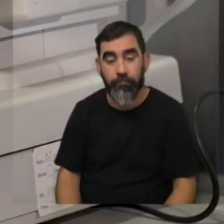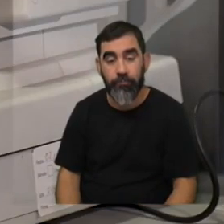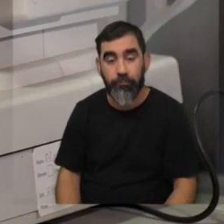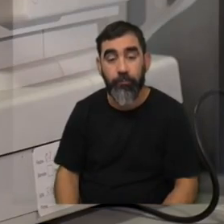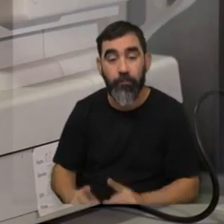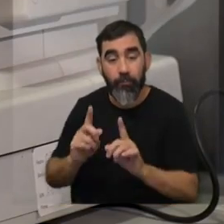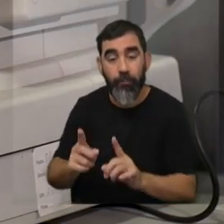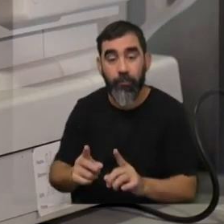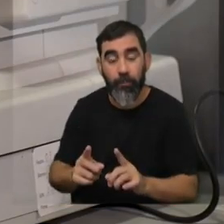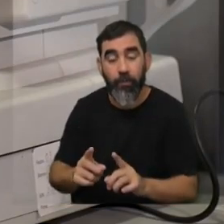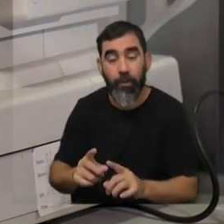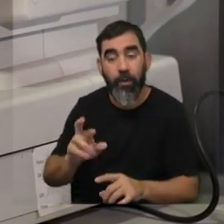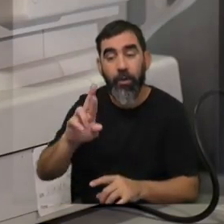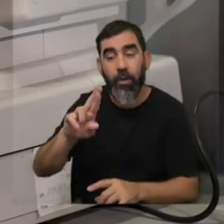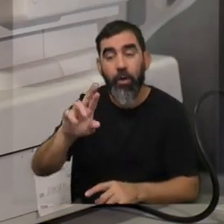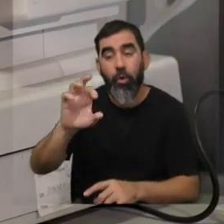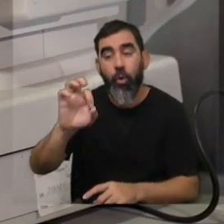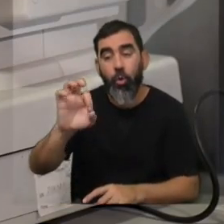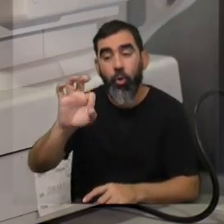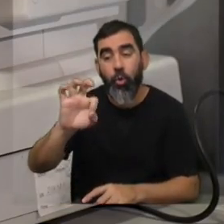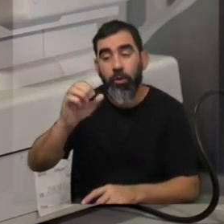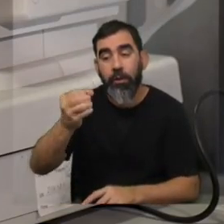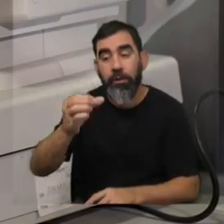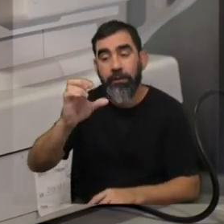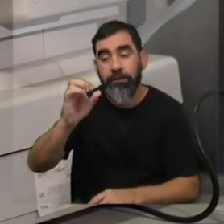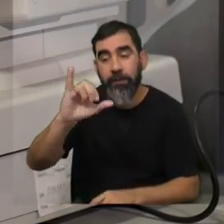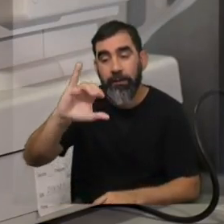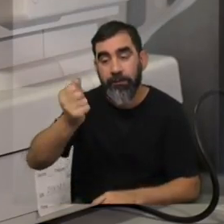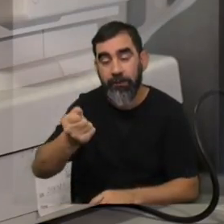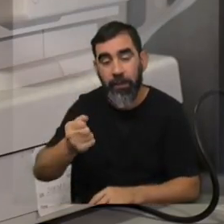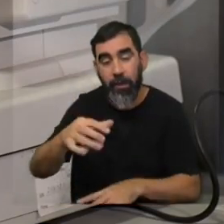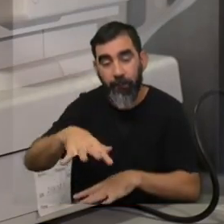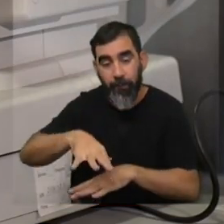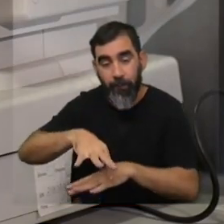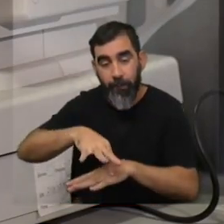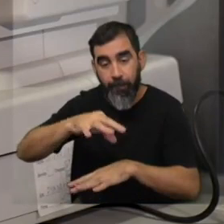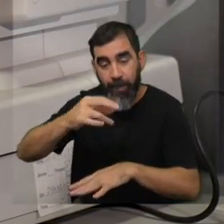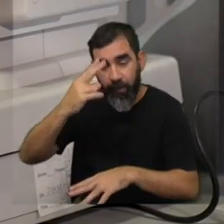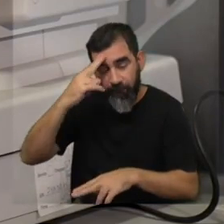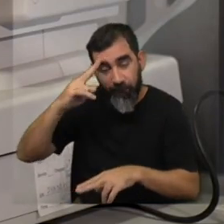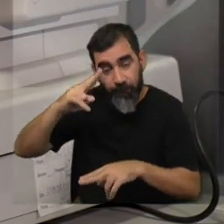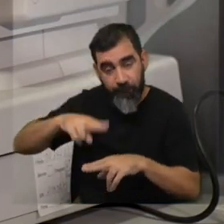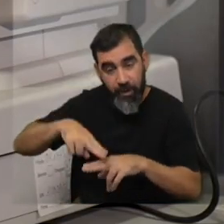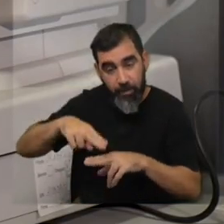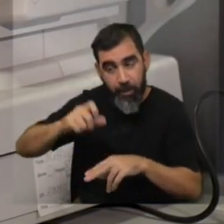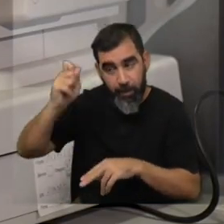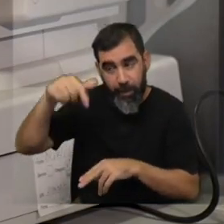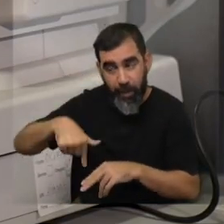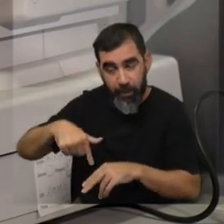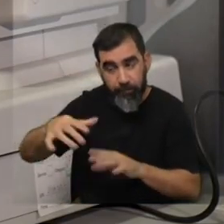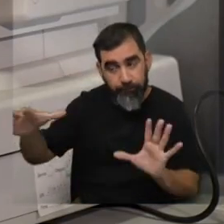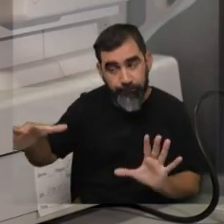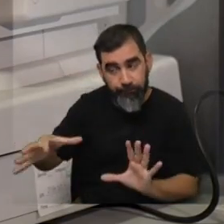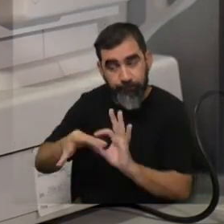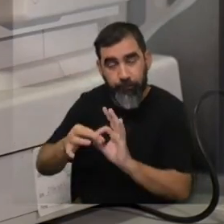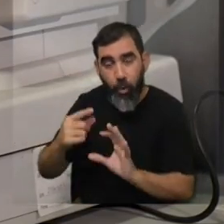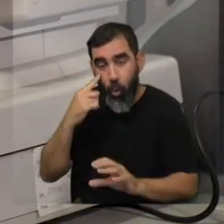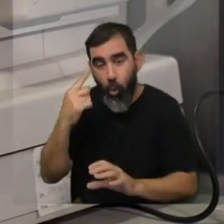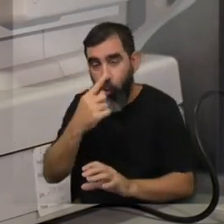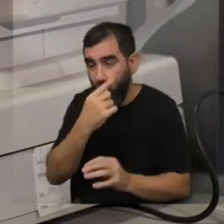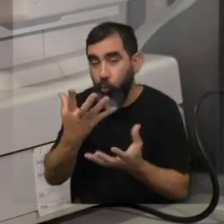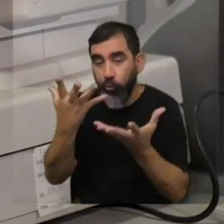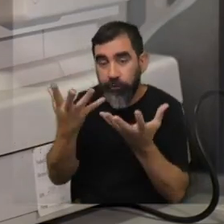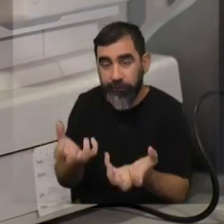también la rosácea, que la rosácea es una enfermedad de la piel que es muy común y que se asocia al ojo seco